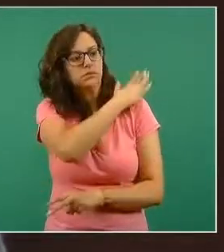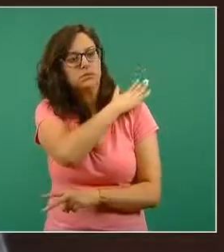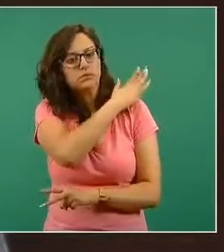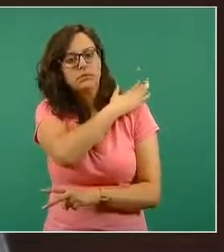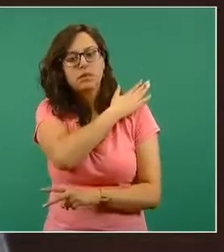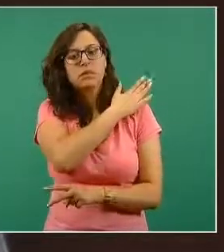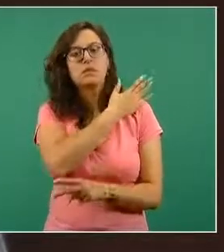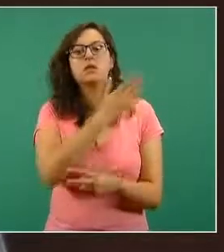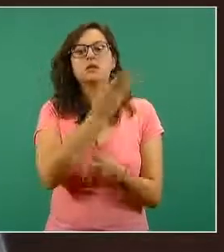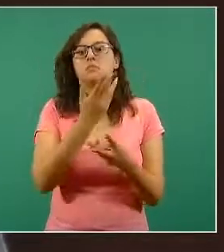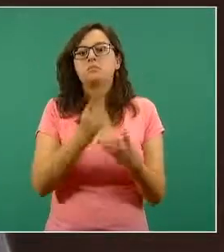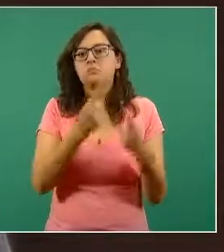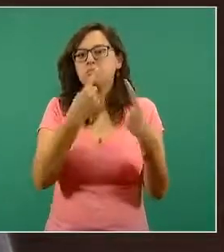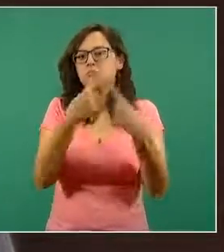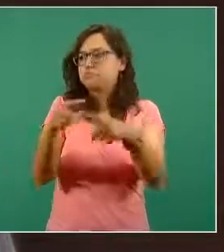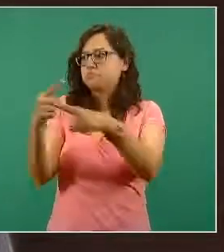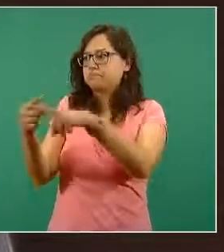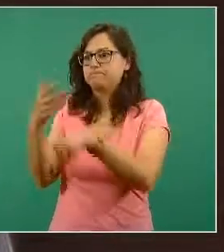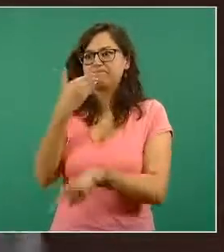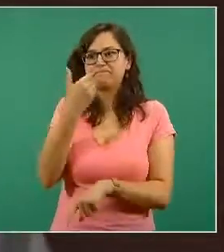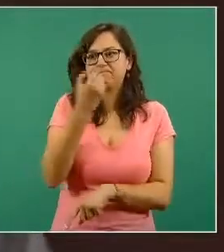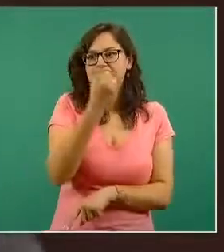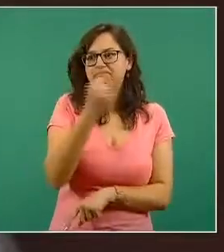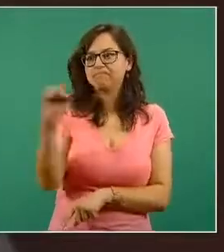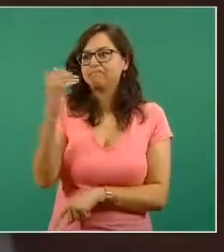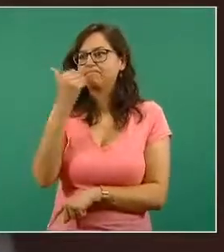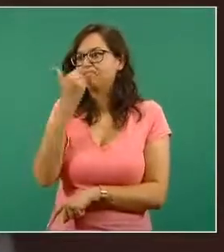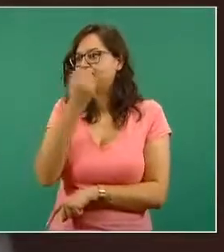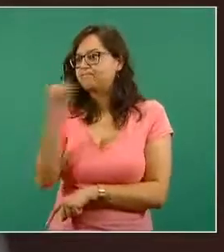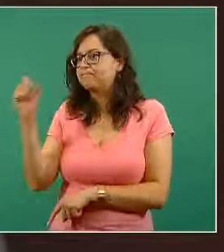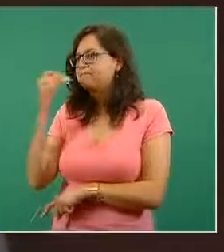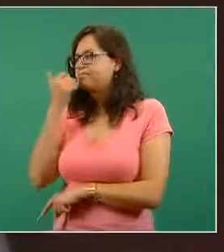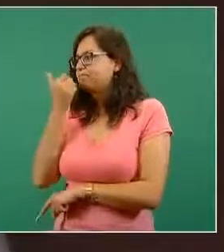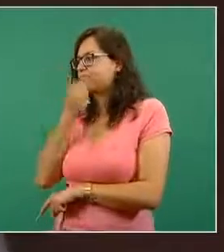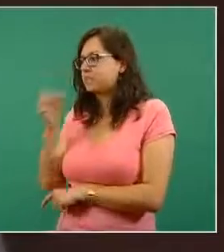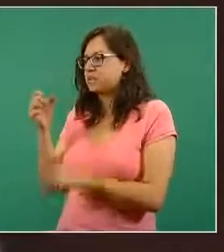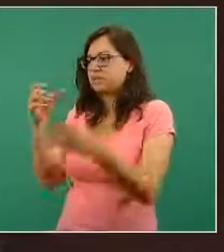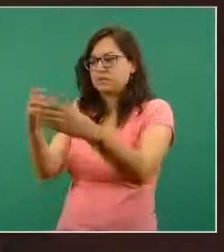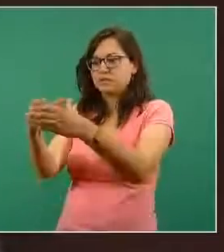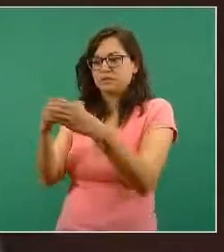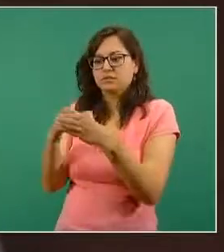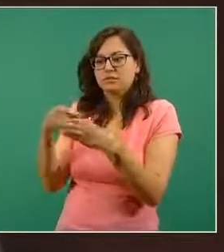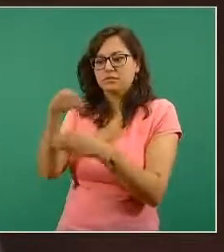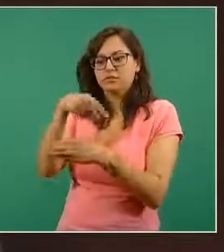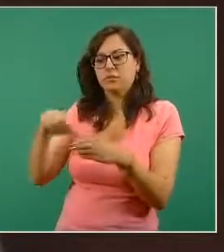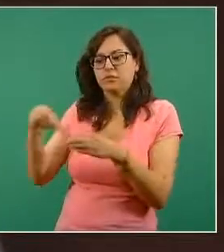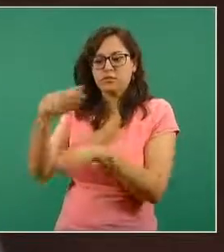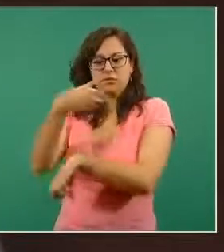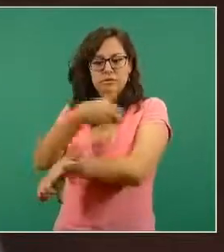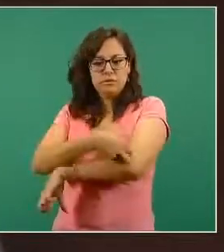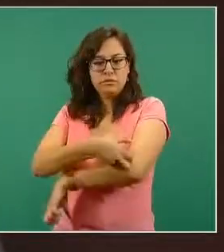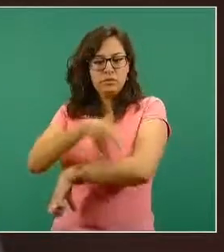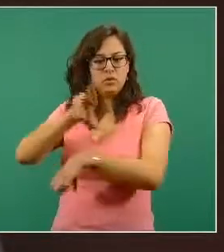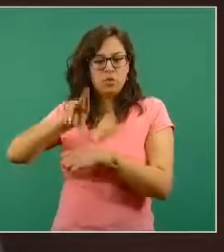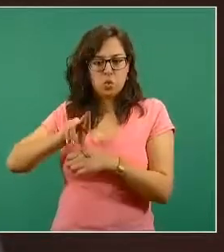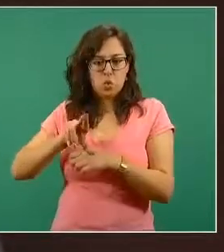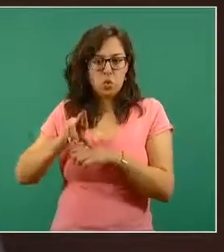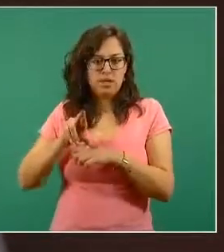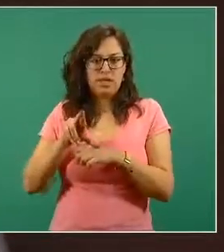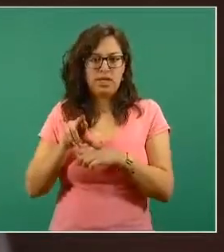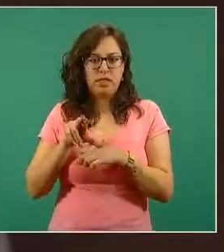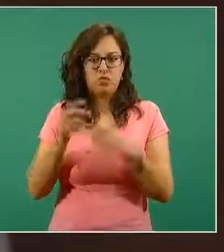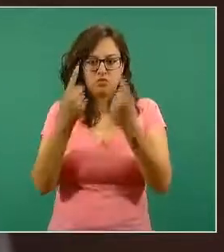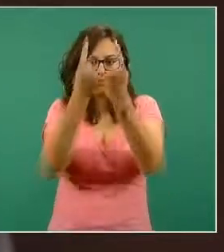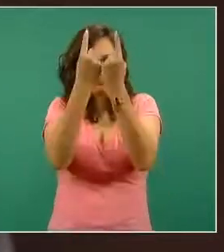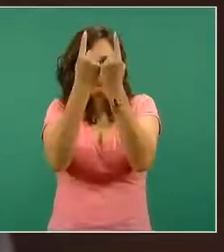mayor especialidad y que eran los coordinadores de los equipos médicos. En este equipo, que también ha funcionado muy